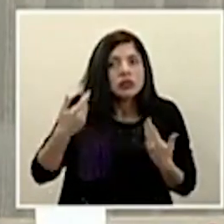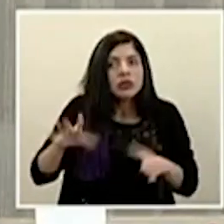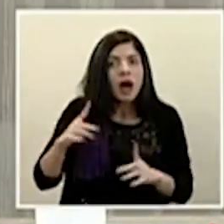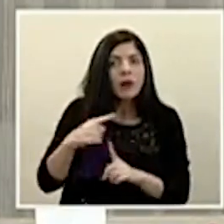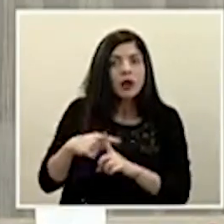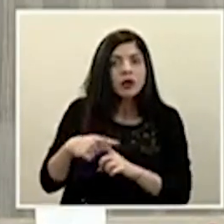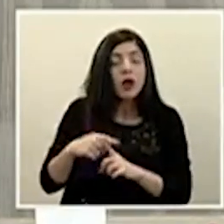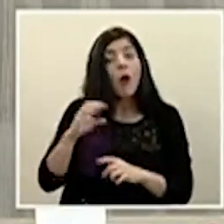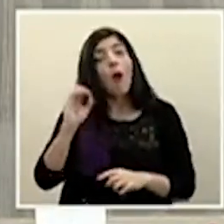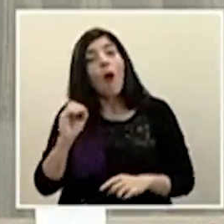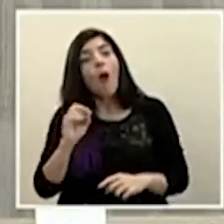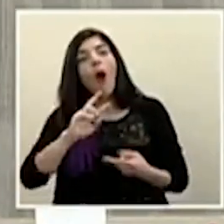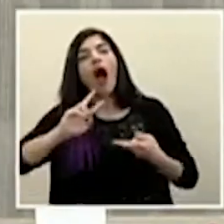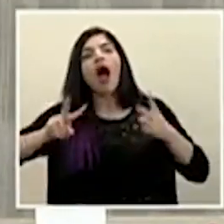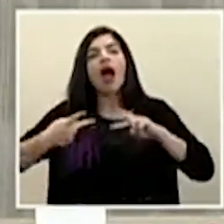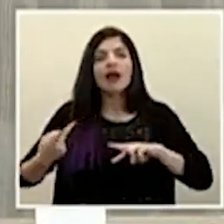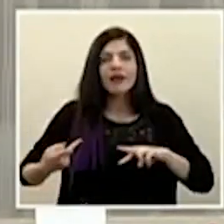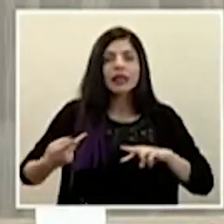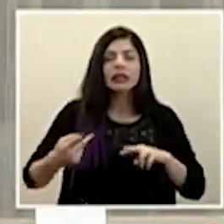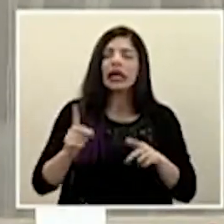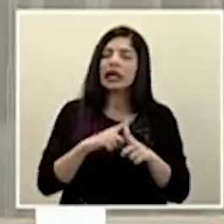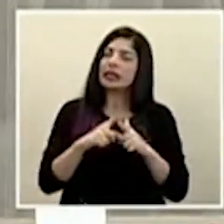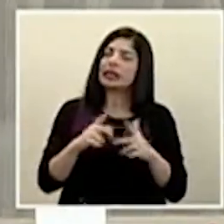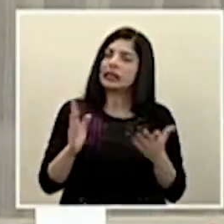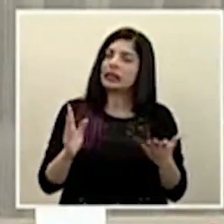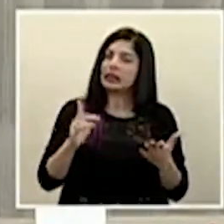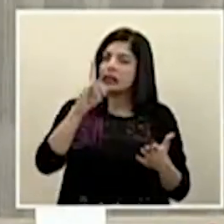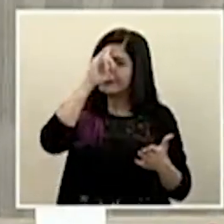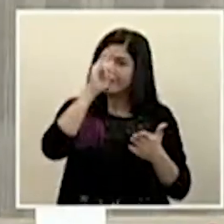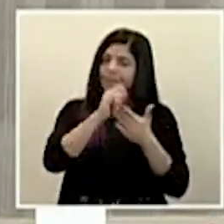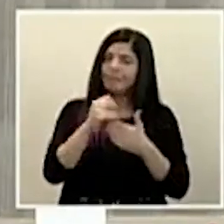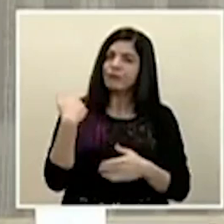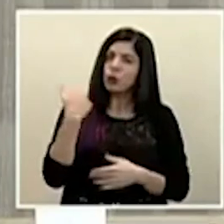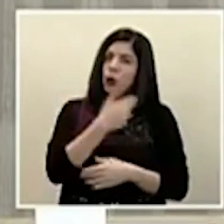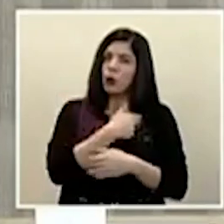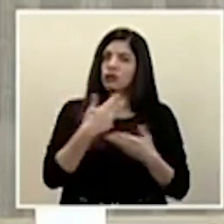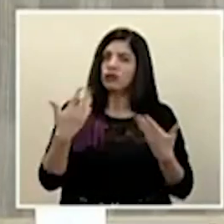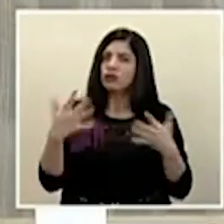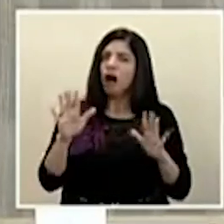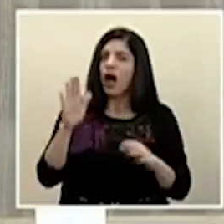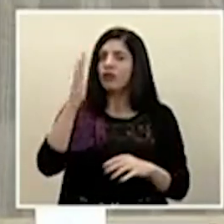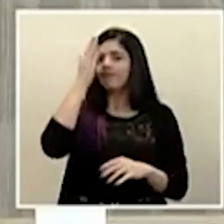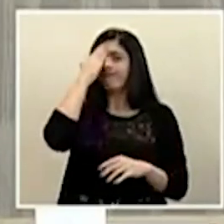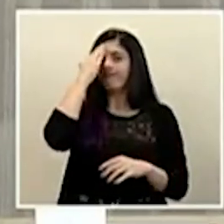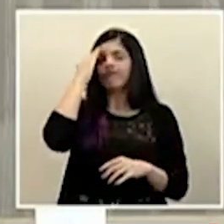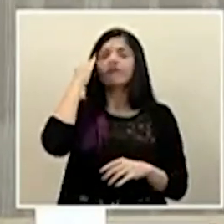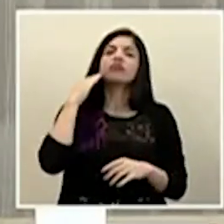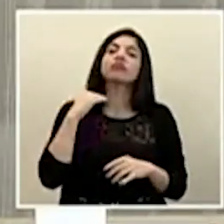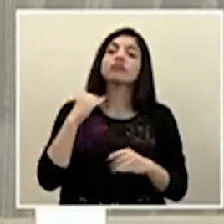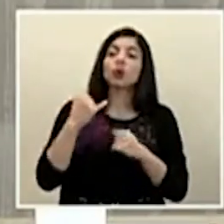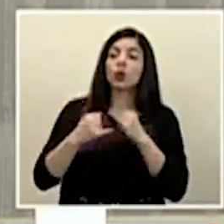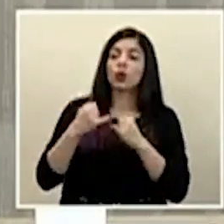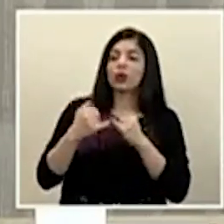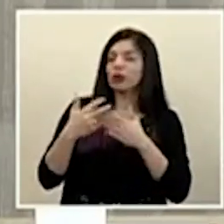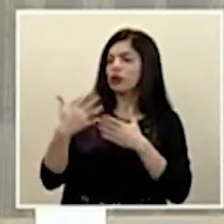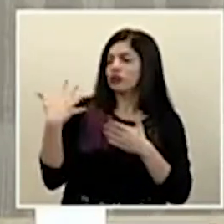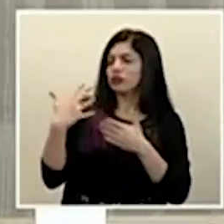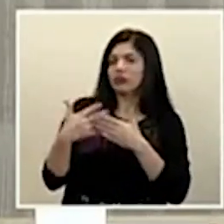positivas, o también al revés. Entonces, en ese sentido, nosotros ya tenemos conocimiento de que en las últimas